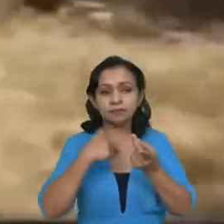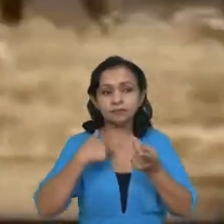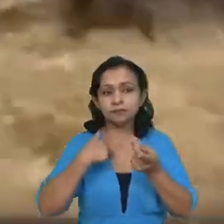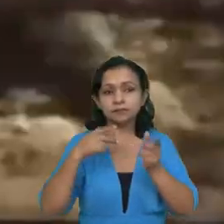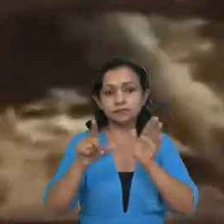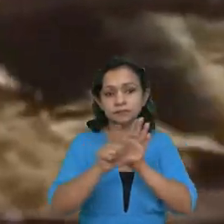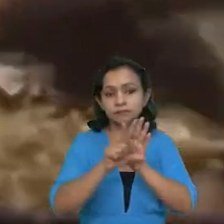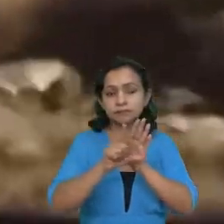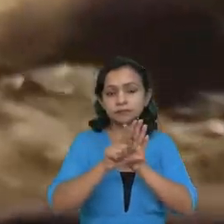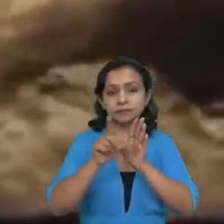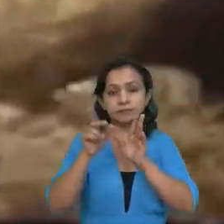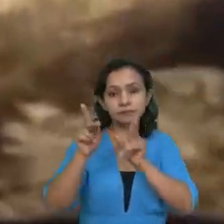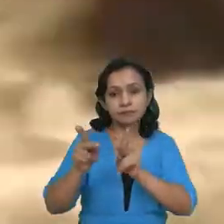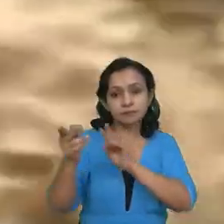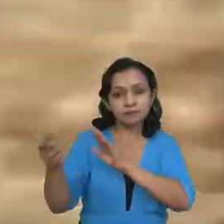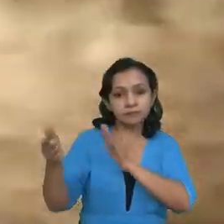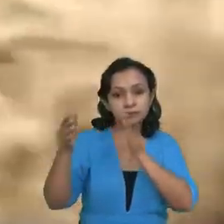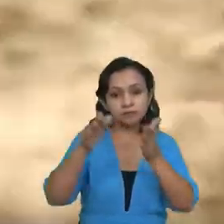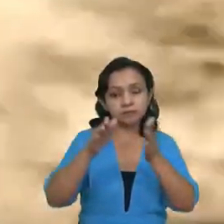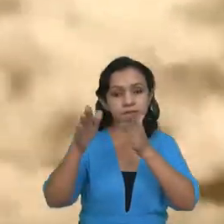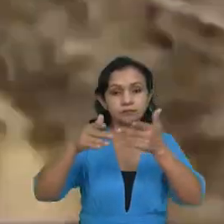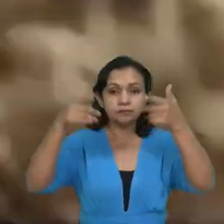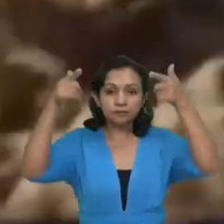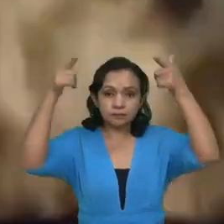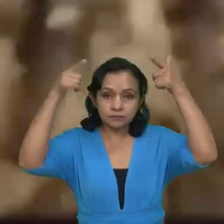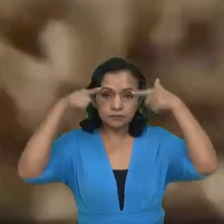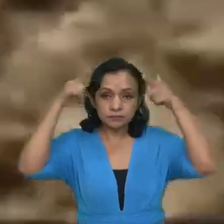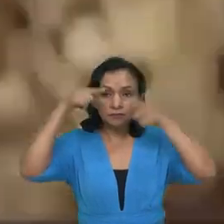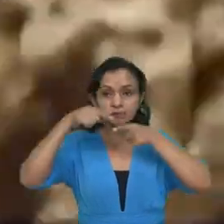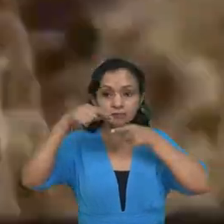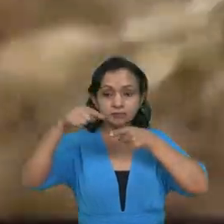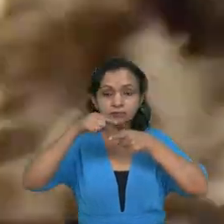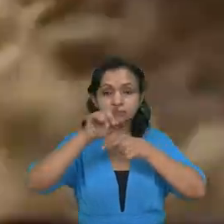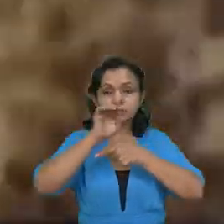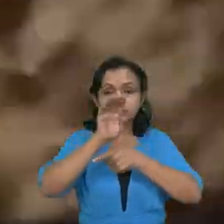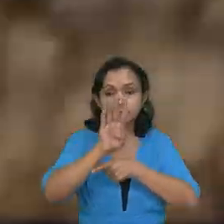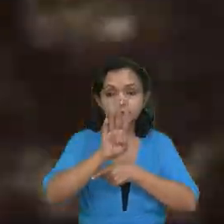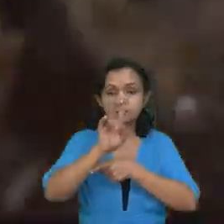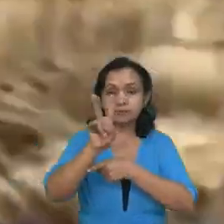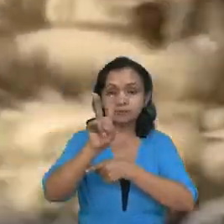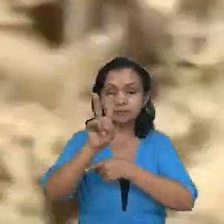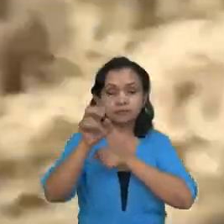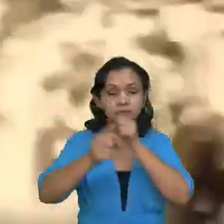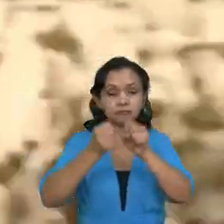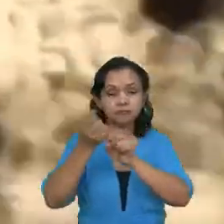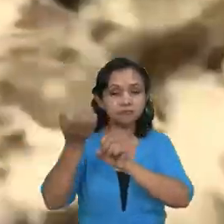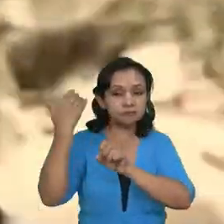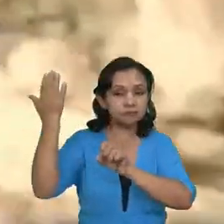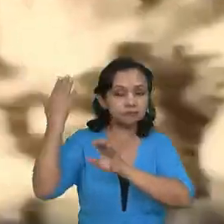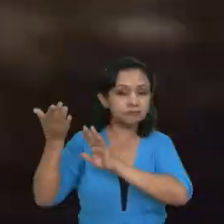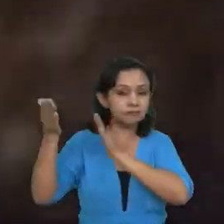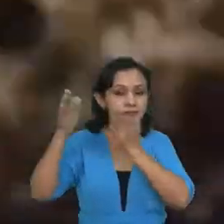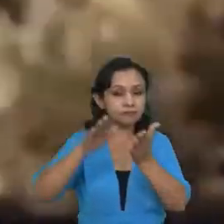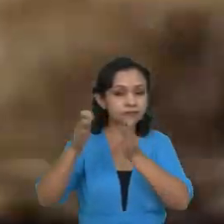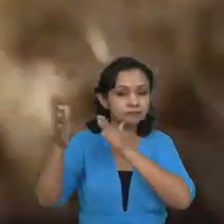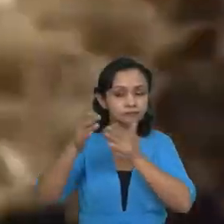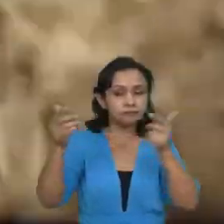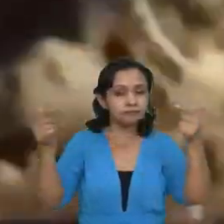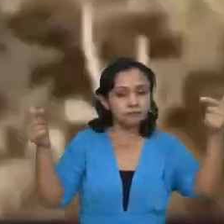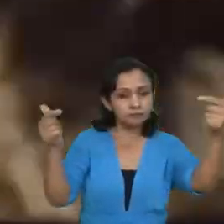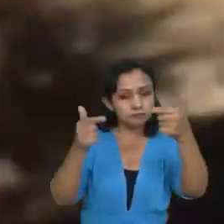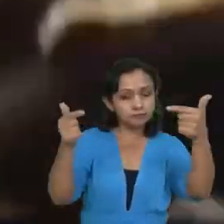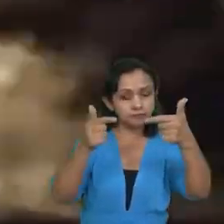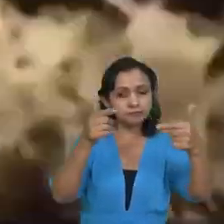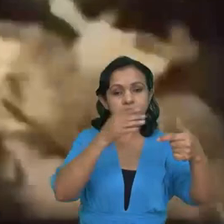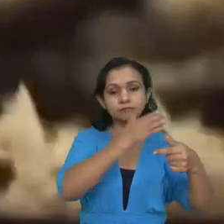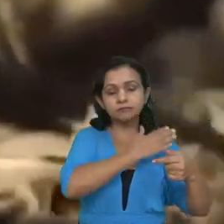legado de los héroes y mártires de monimbó que hace 42 años ofrendaron sus vidas combatiendo con la guardia